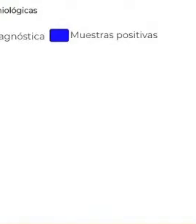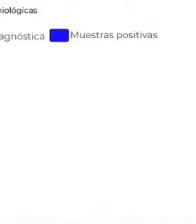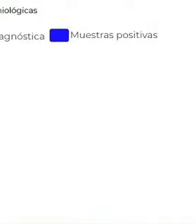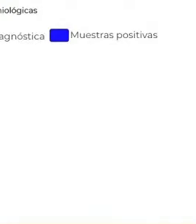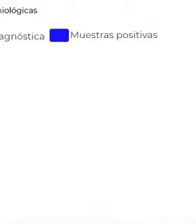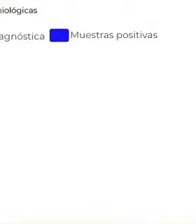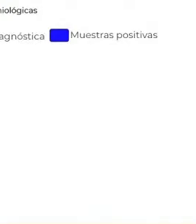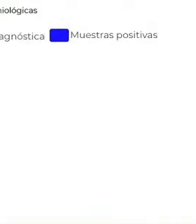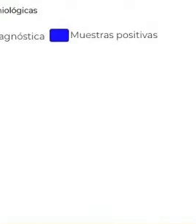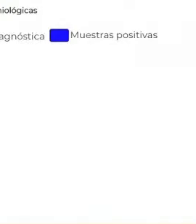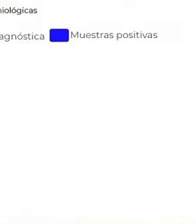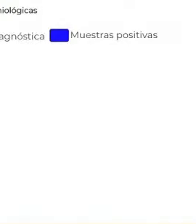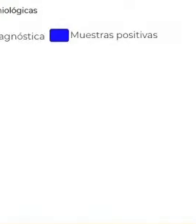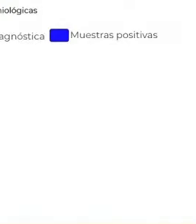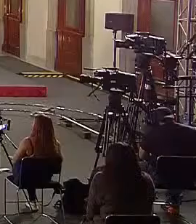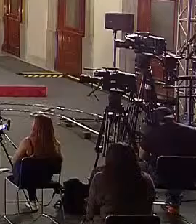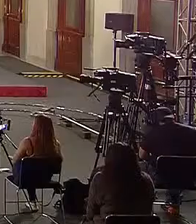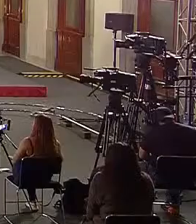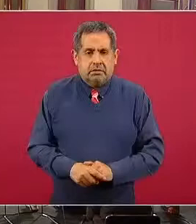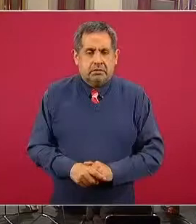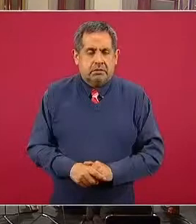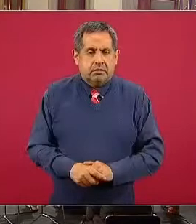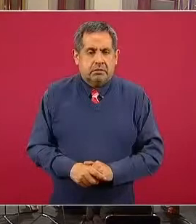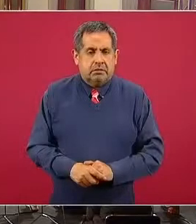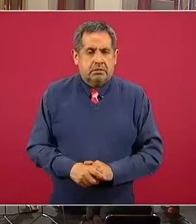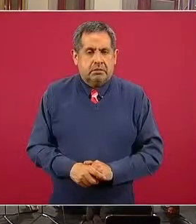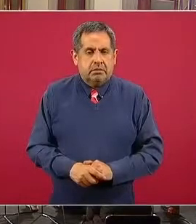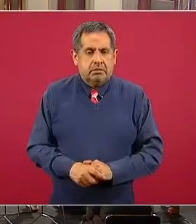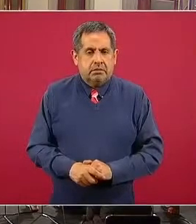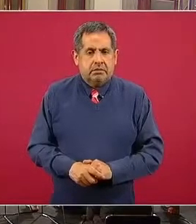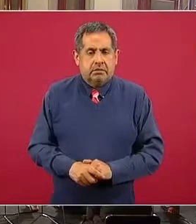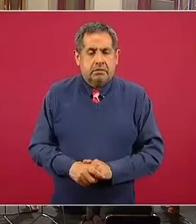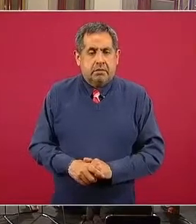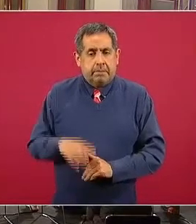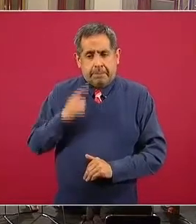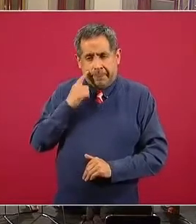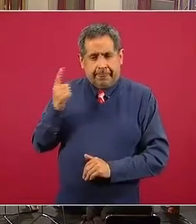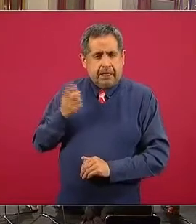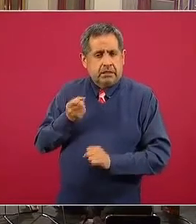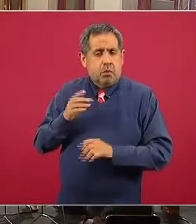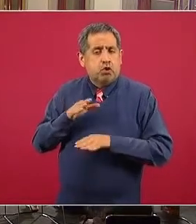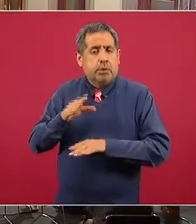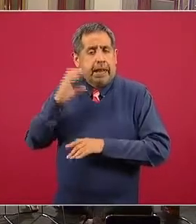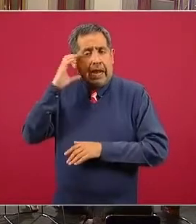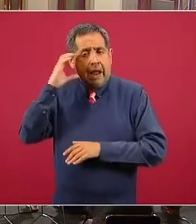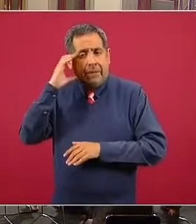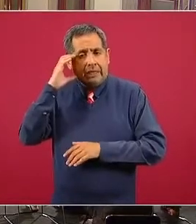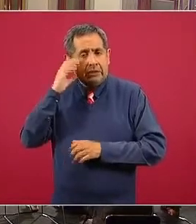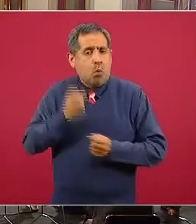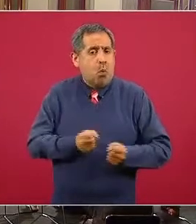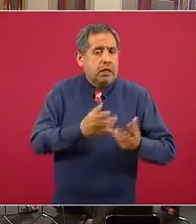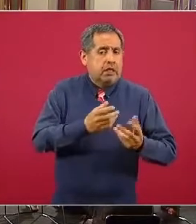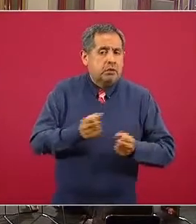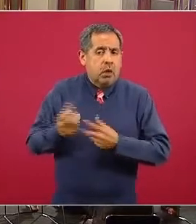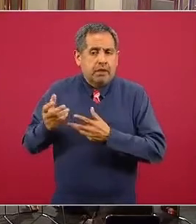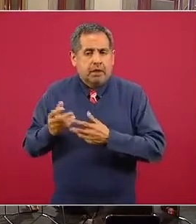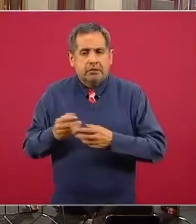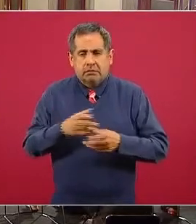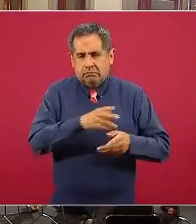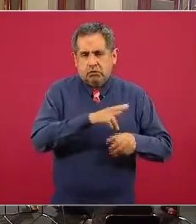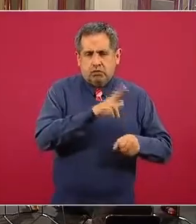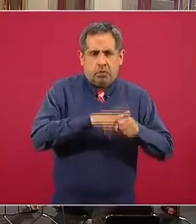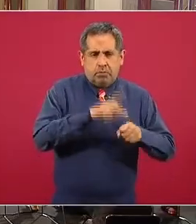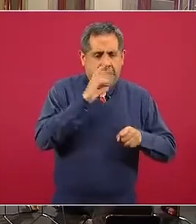hospitalización, vamos a ver el de camas, que sería la siguiente diapositiva. Vamos a ver las camas generales ya en un rango